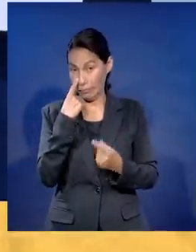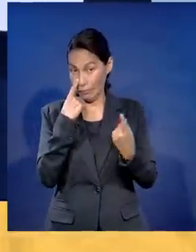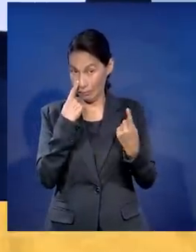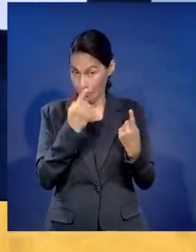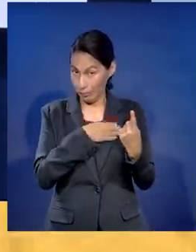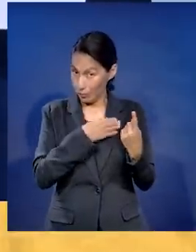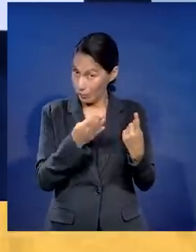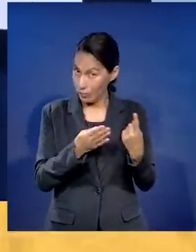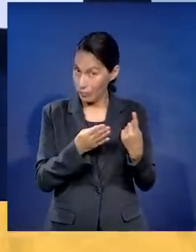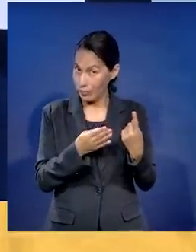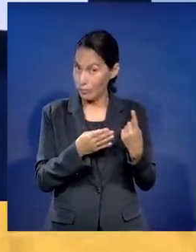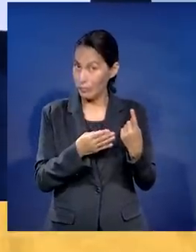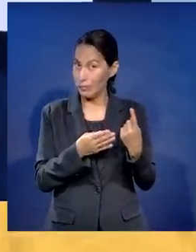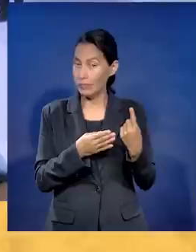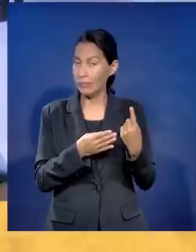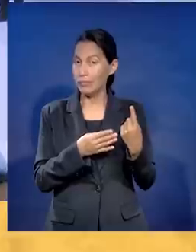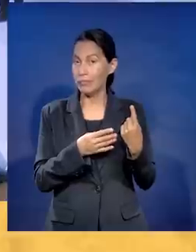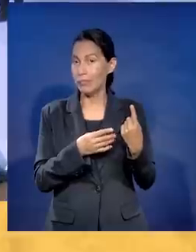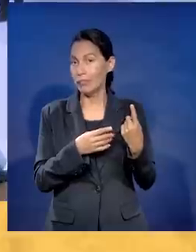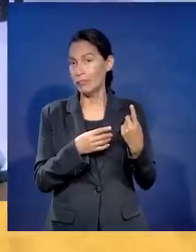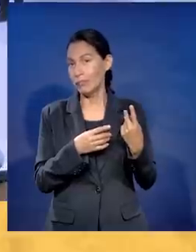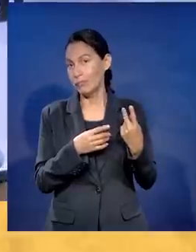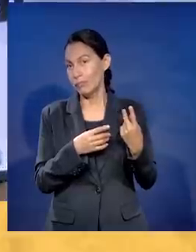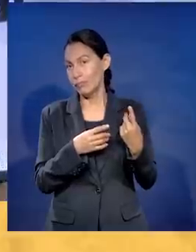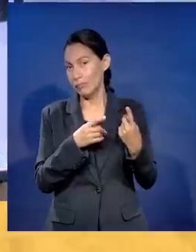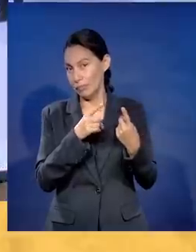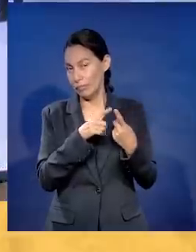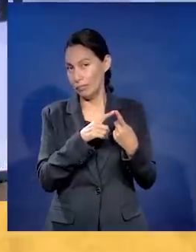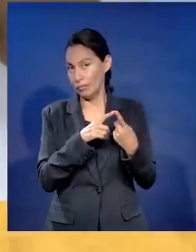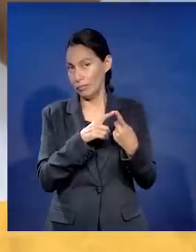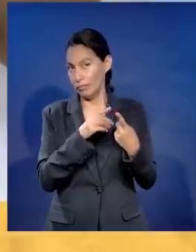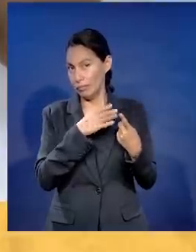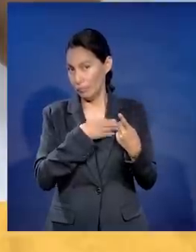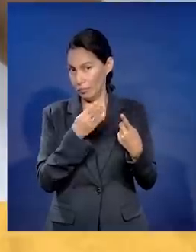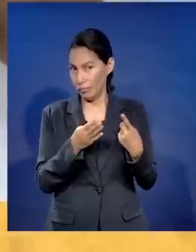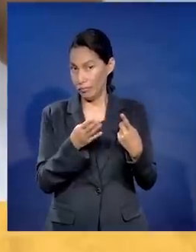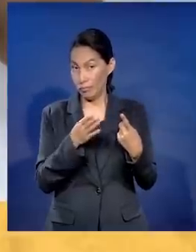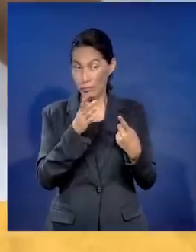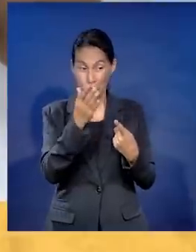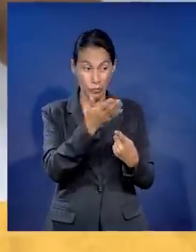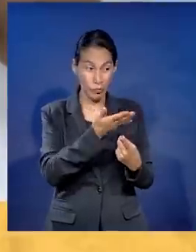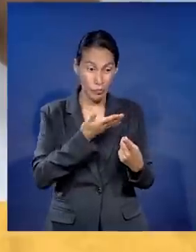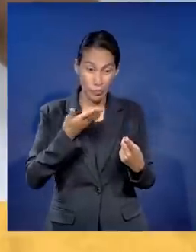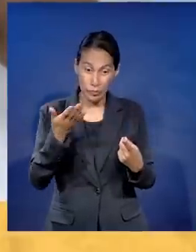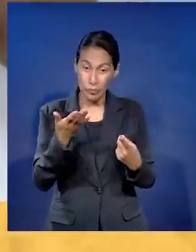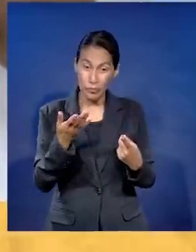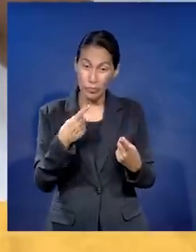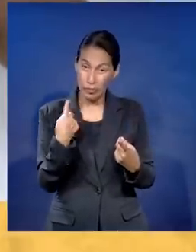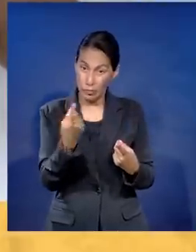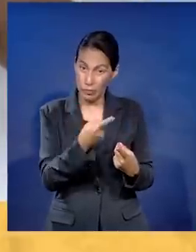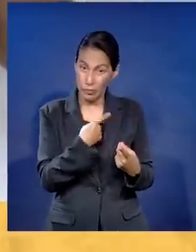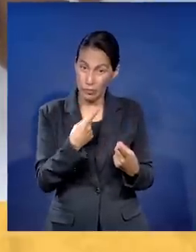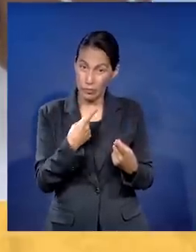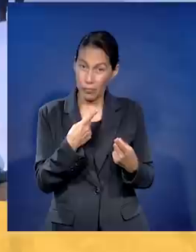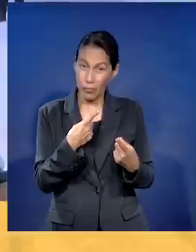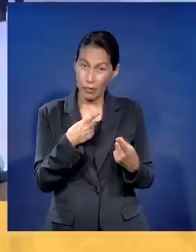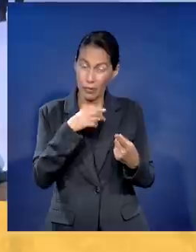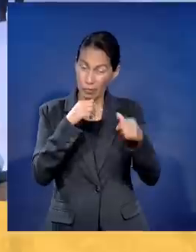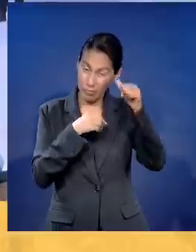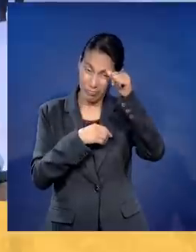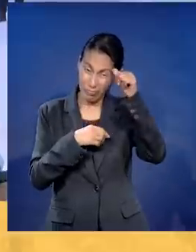hay una buena y una mala la mala es que cuando nosotros Nacimos en un mundo de